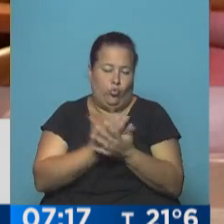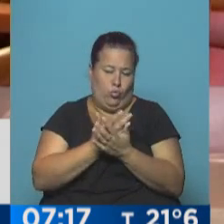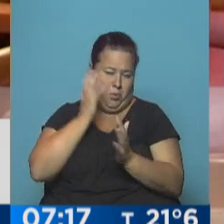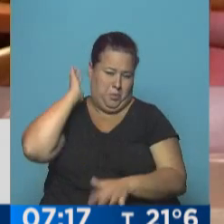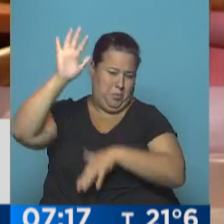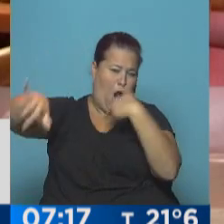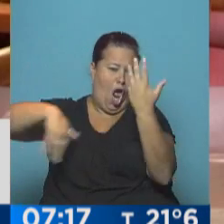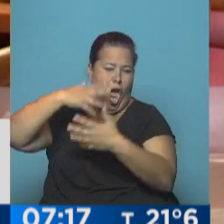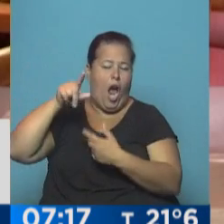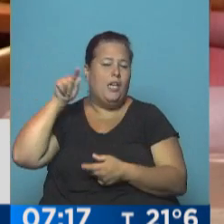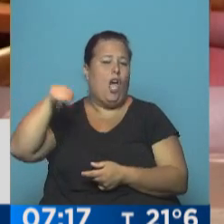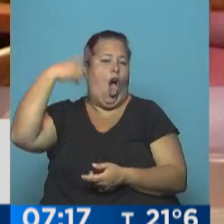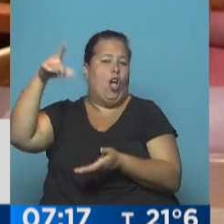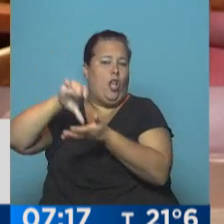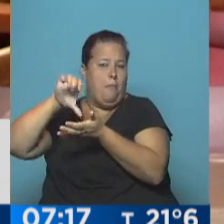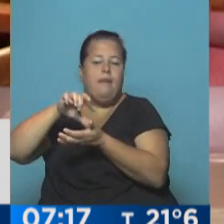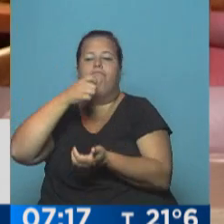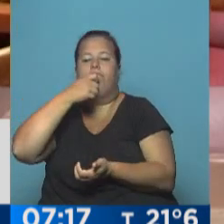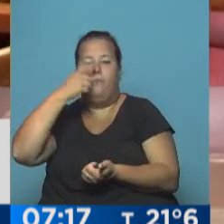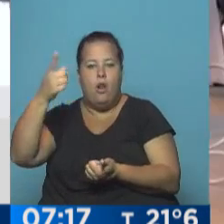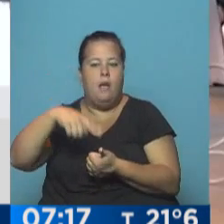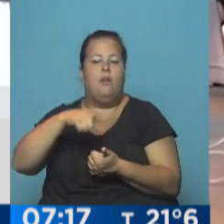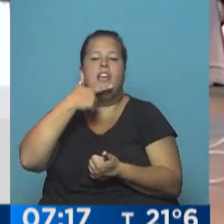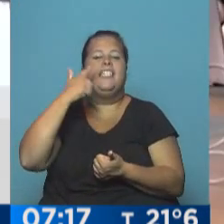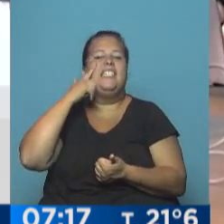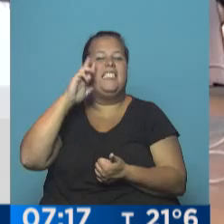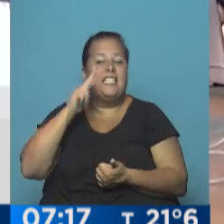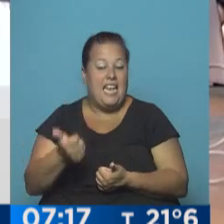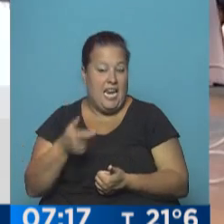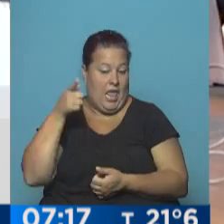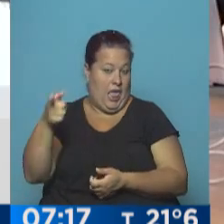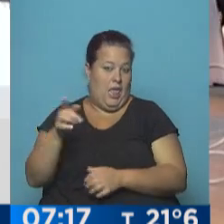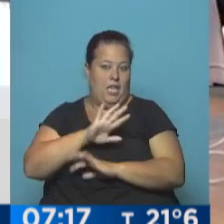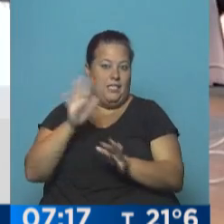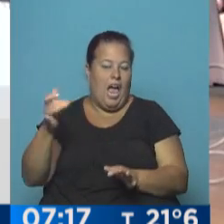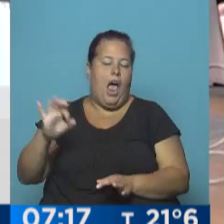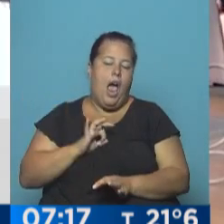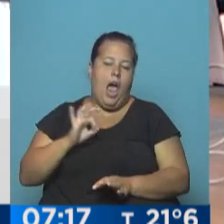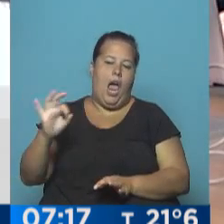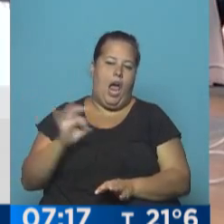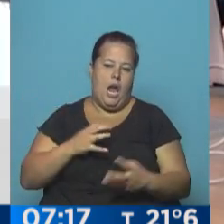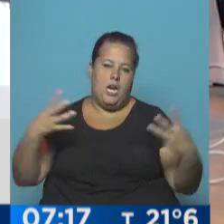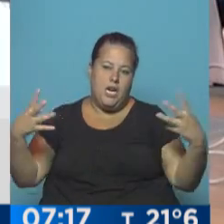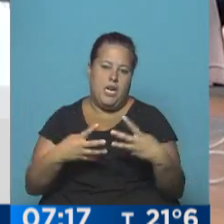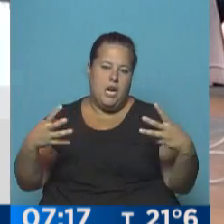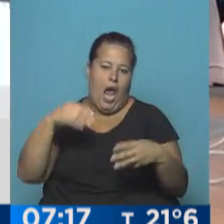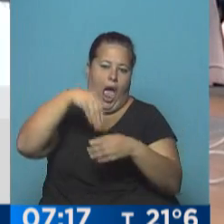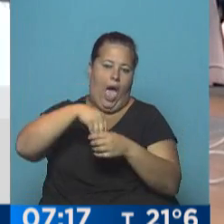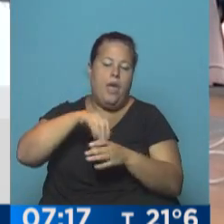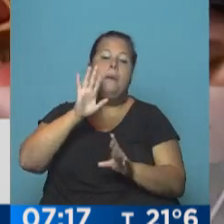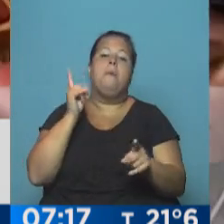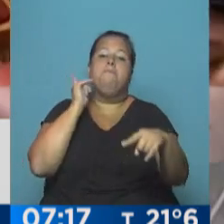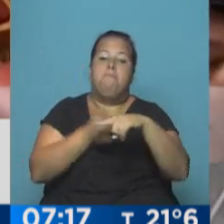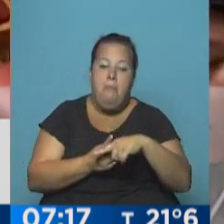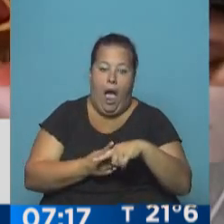violencia en otros países, como por ejemplo Siria, lleva años en conflicto interno, pero además ahora se le